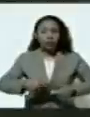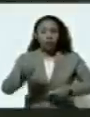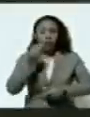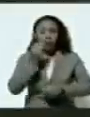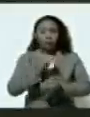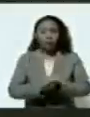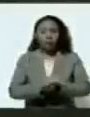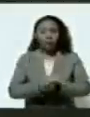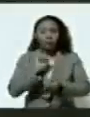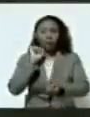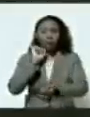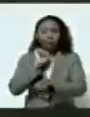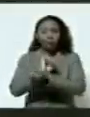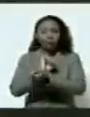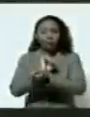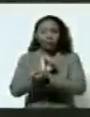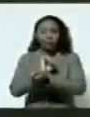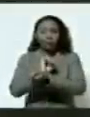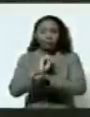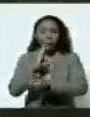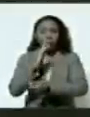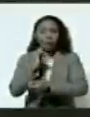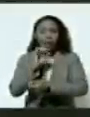cuando capturaron a Biayo,